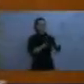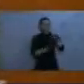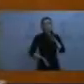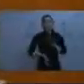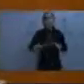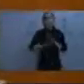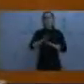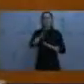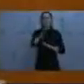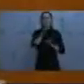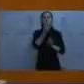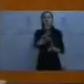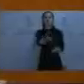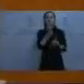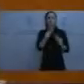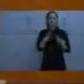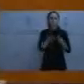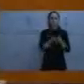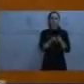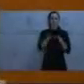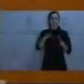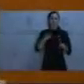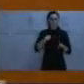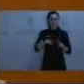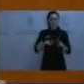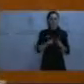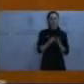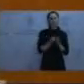usted, por lo que ha dicho usted aquí, siguen